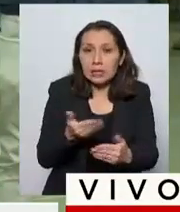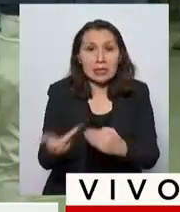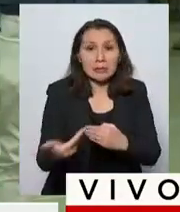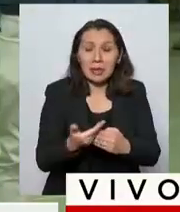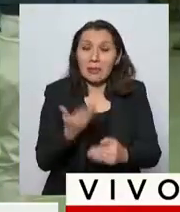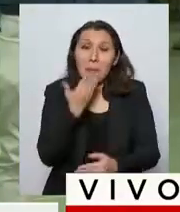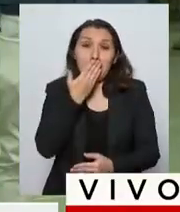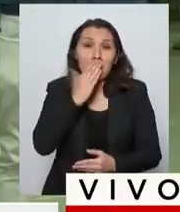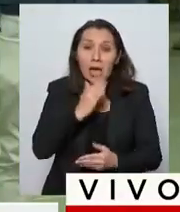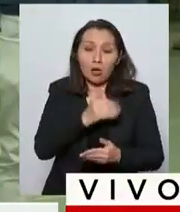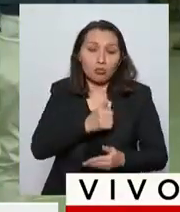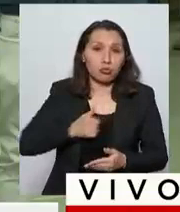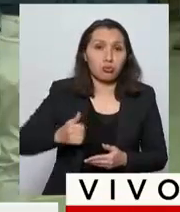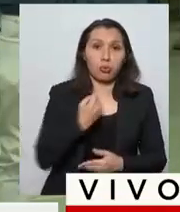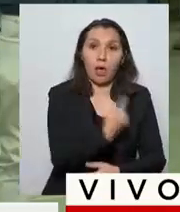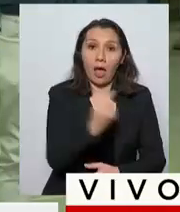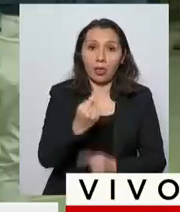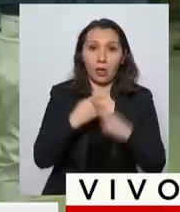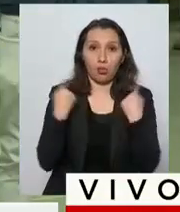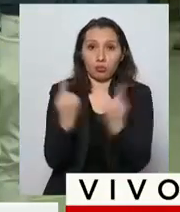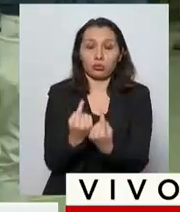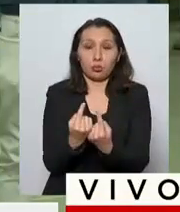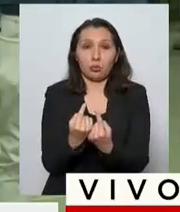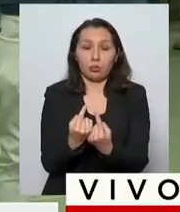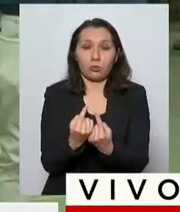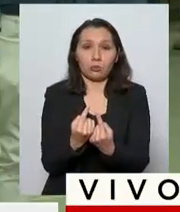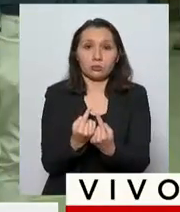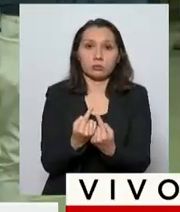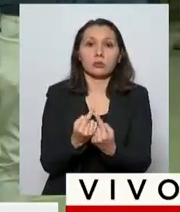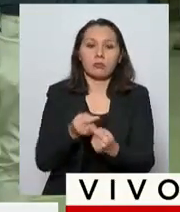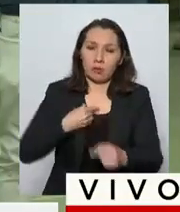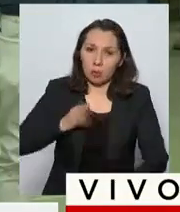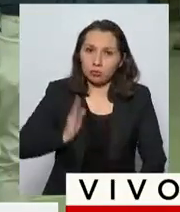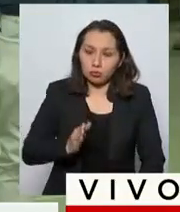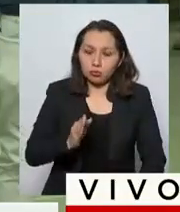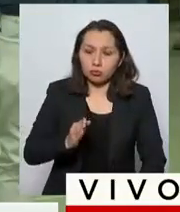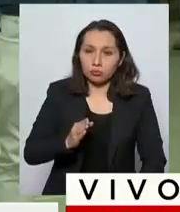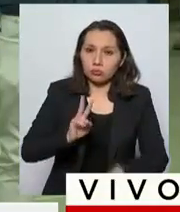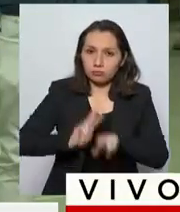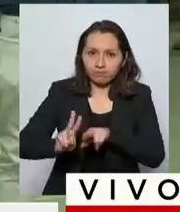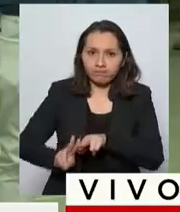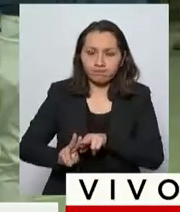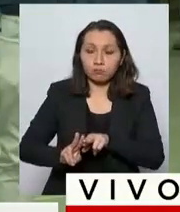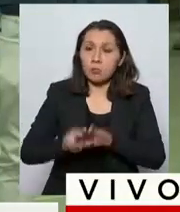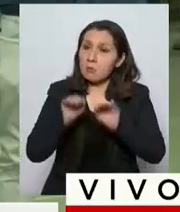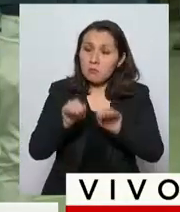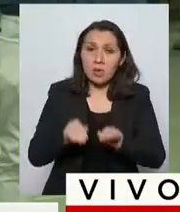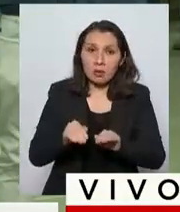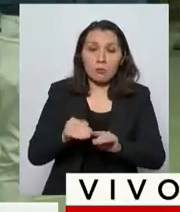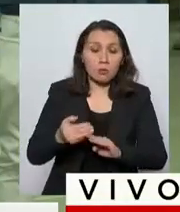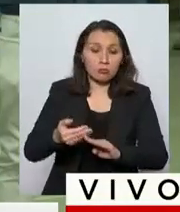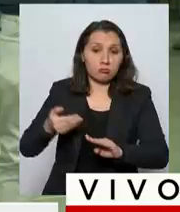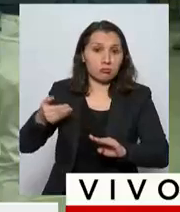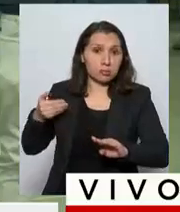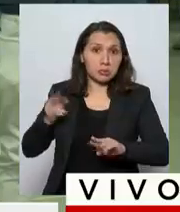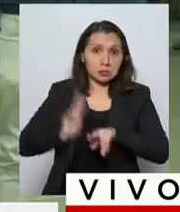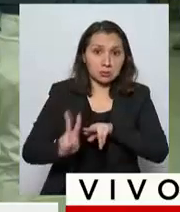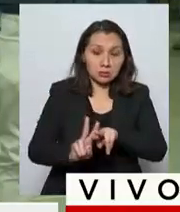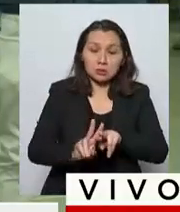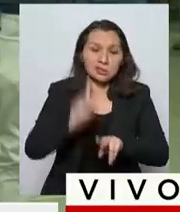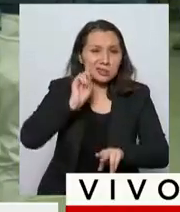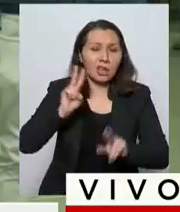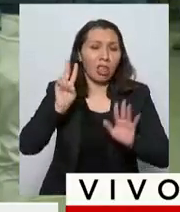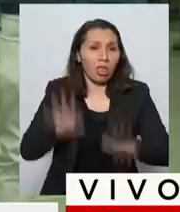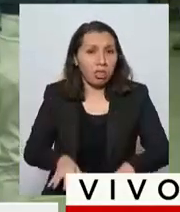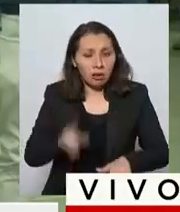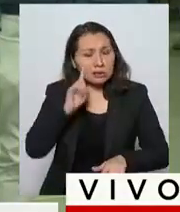lo mejor de todos y cada uno de nosotros. Y vamos a seguir tomando, como lo hemos hecho sin